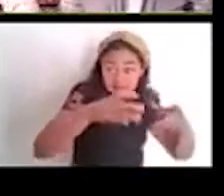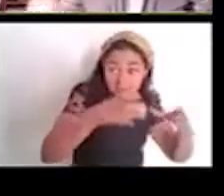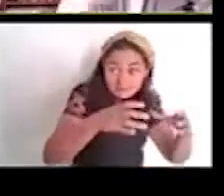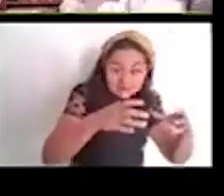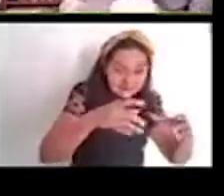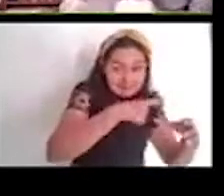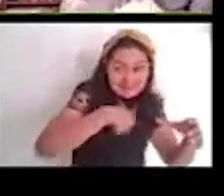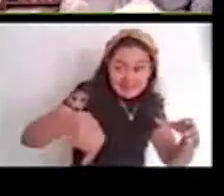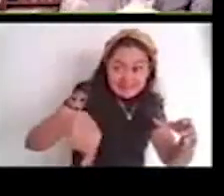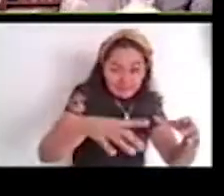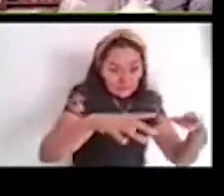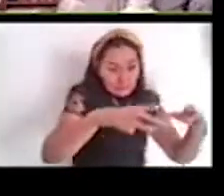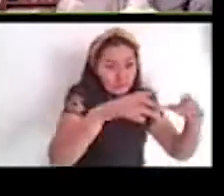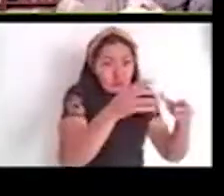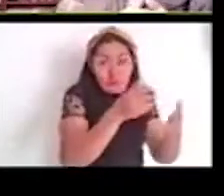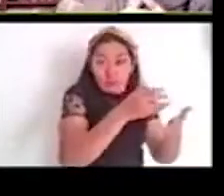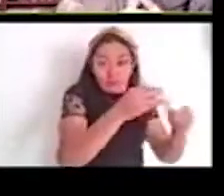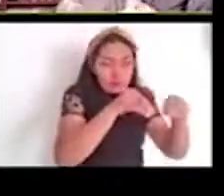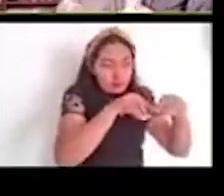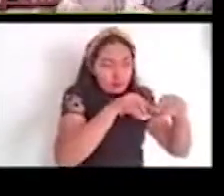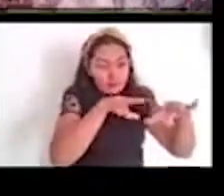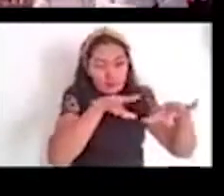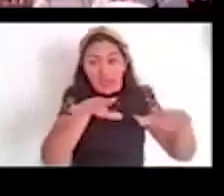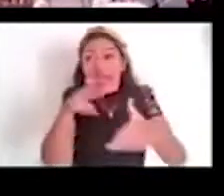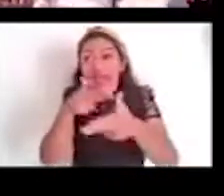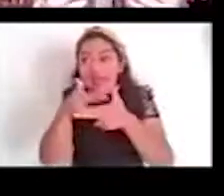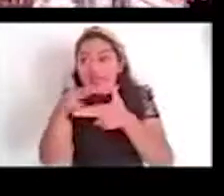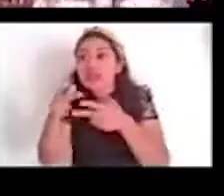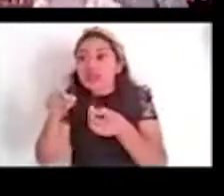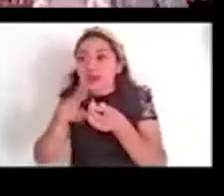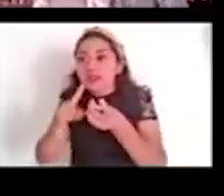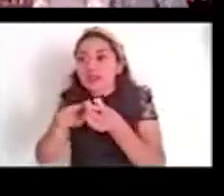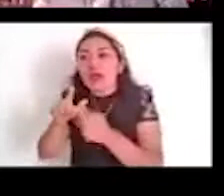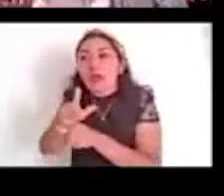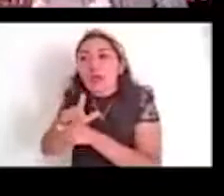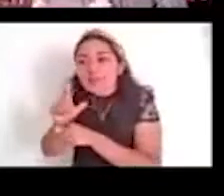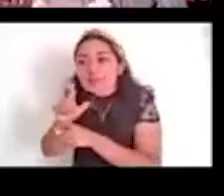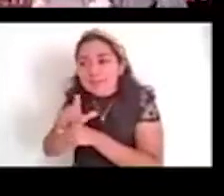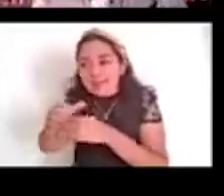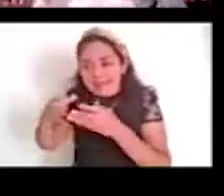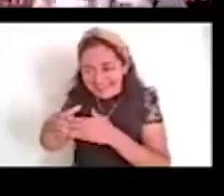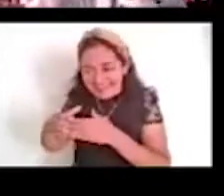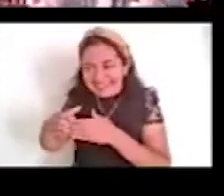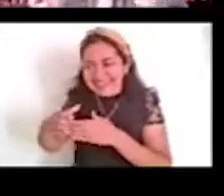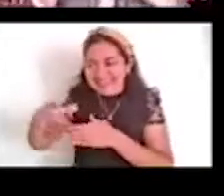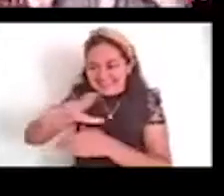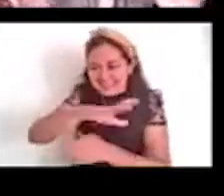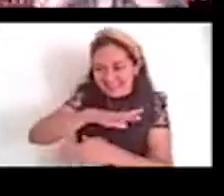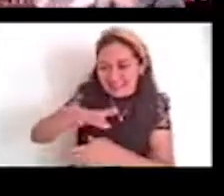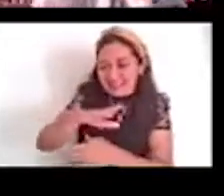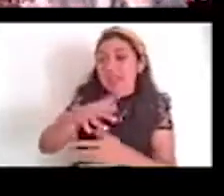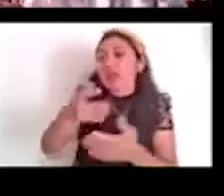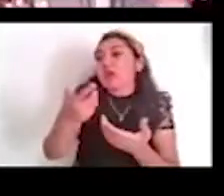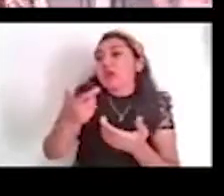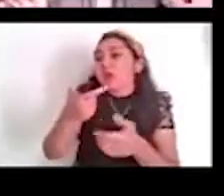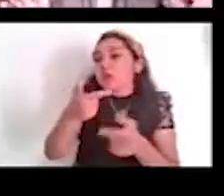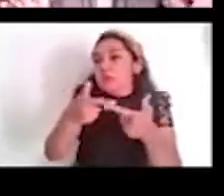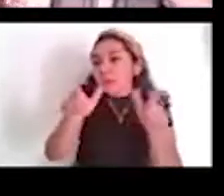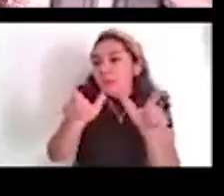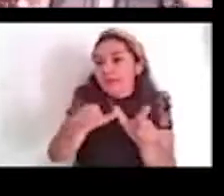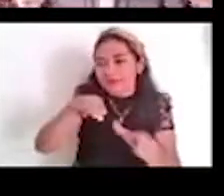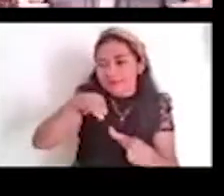Guatemala actualmente a estos grupos mexica-tenochcas. Y los de la cuenca va a ser el primer lugar